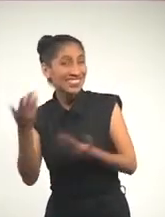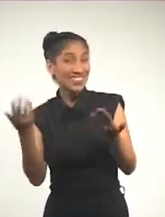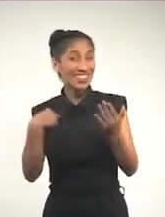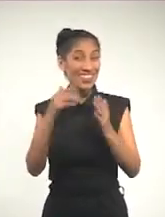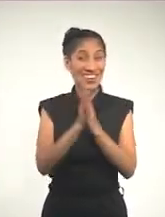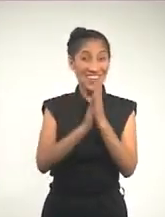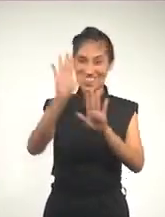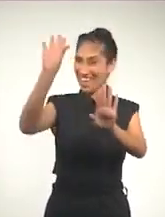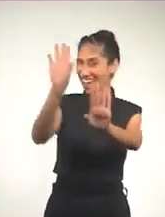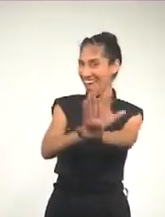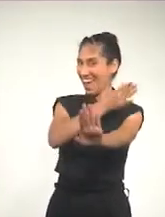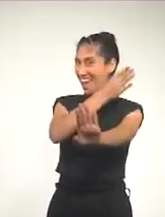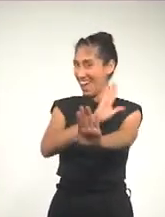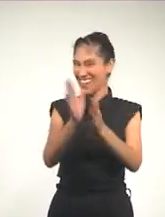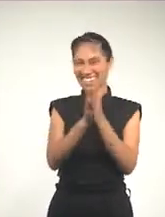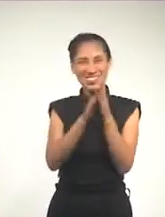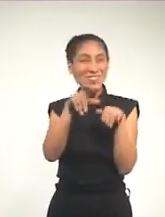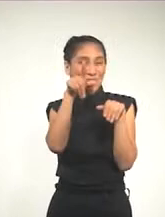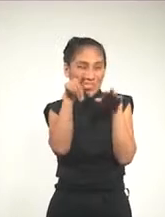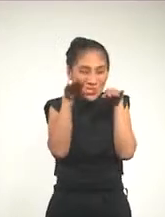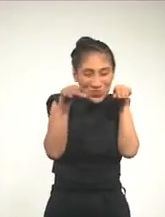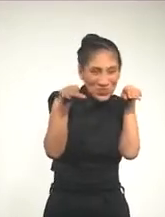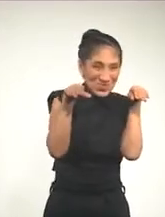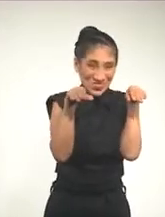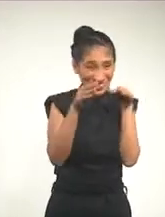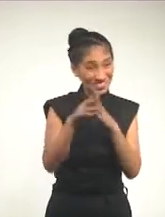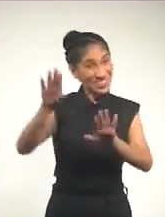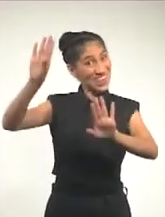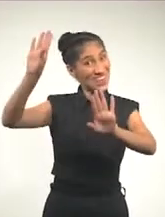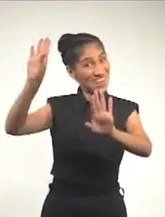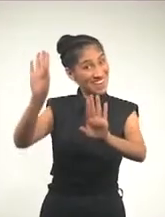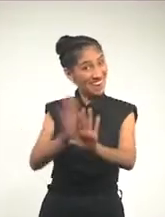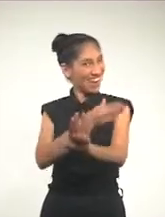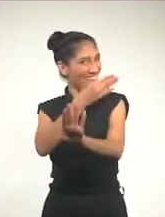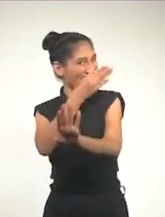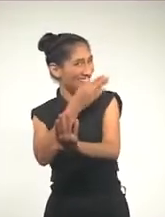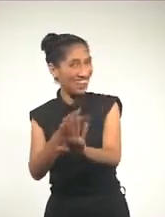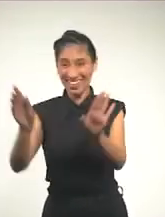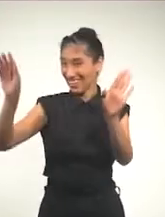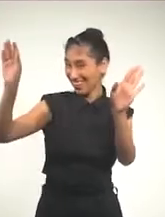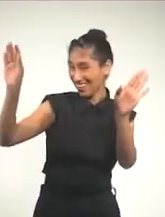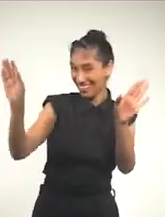Niñas y niños, he compuesto una linda canción para el pichoncito.